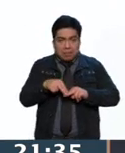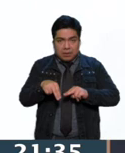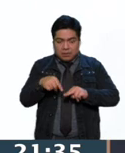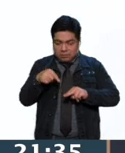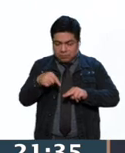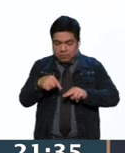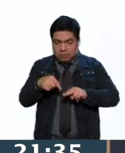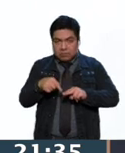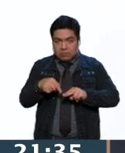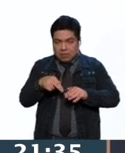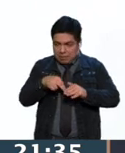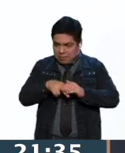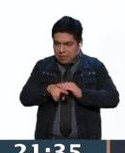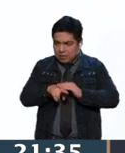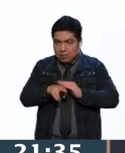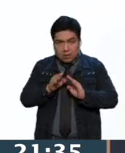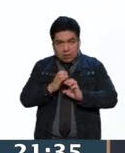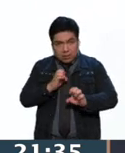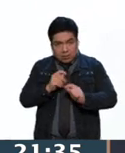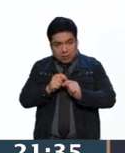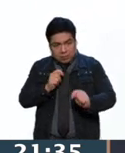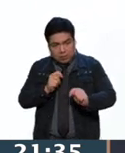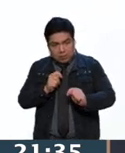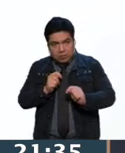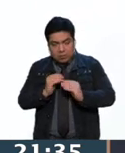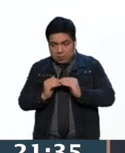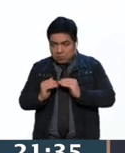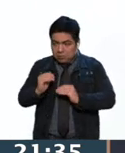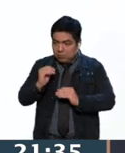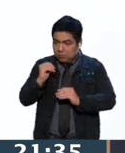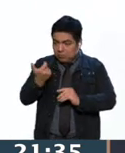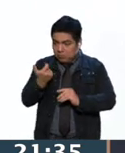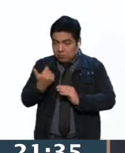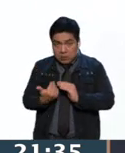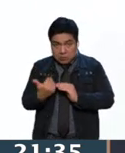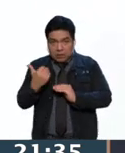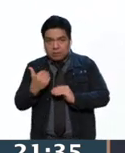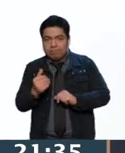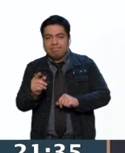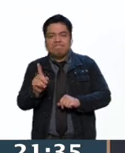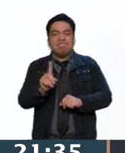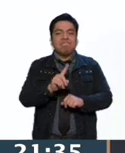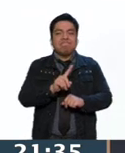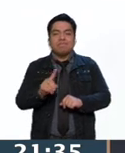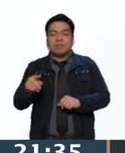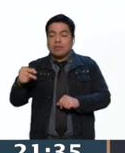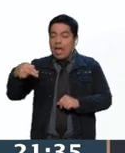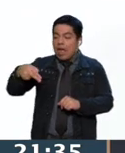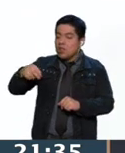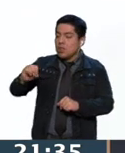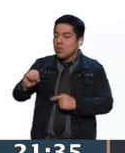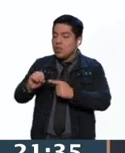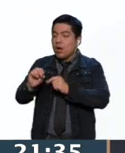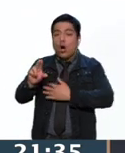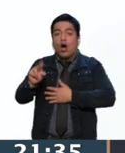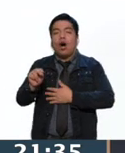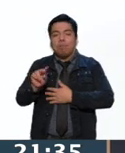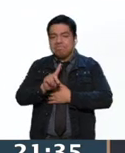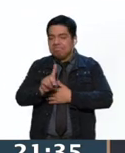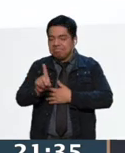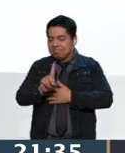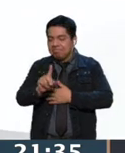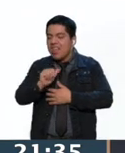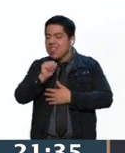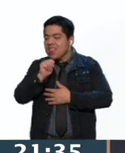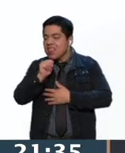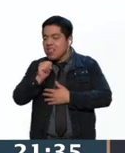las tarifas del transporte público, de los sistemas de transporte público del